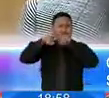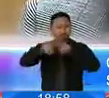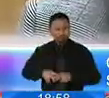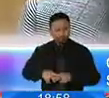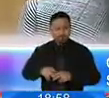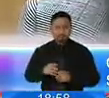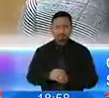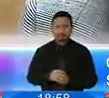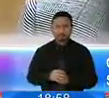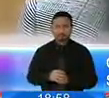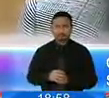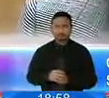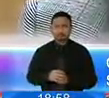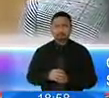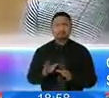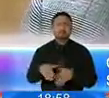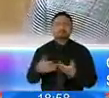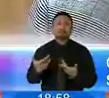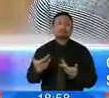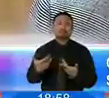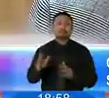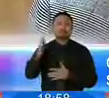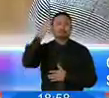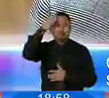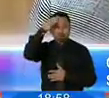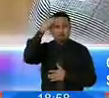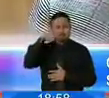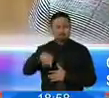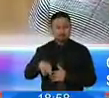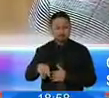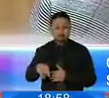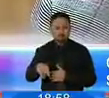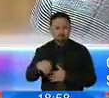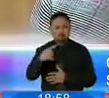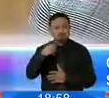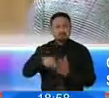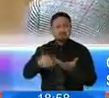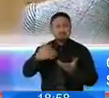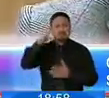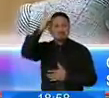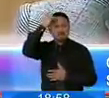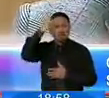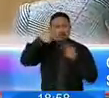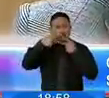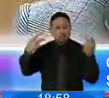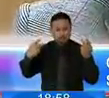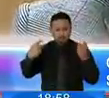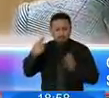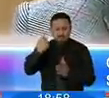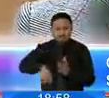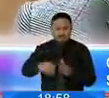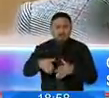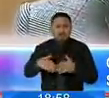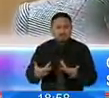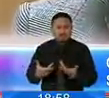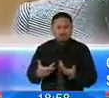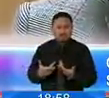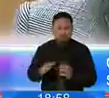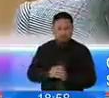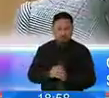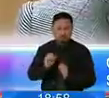función a conocer cuáles son las realidades del endeudamiento público y su